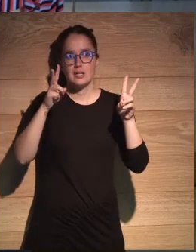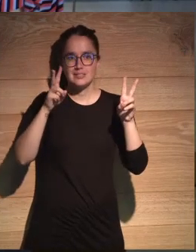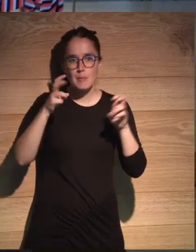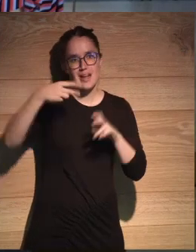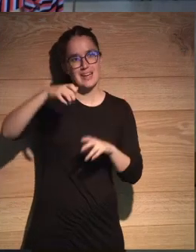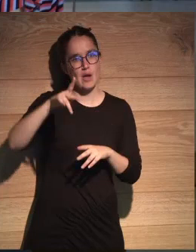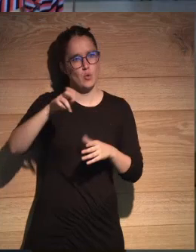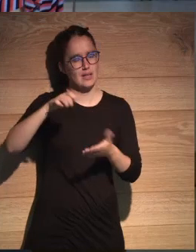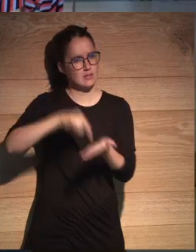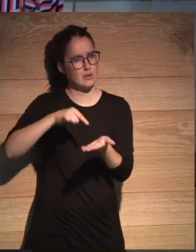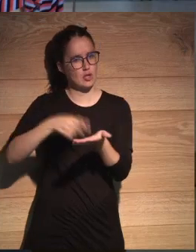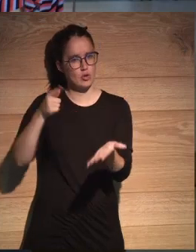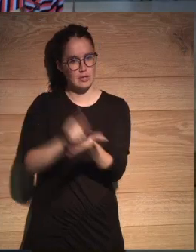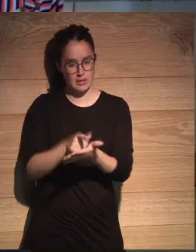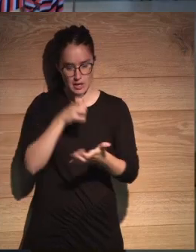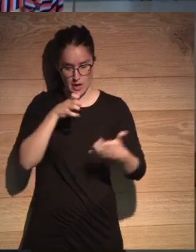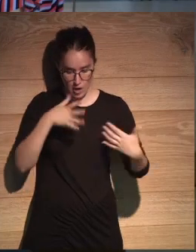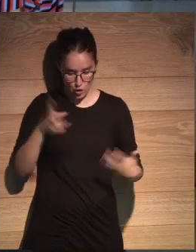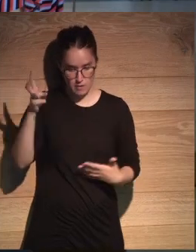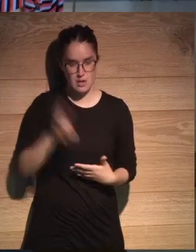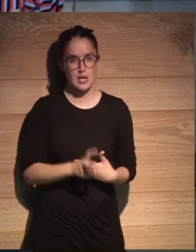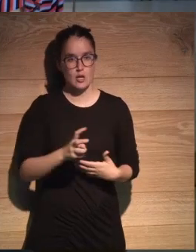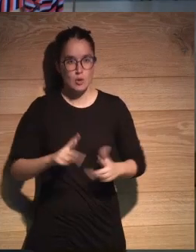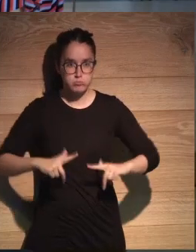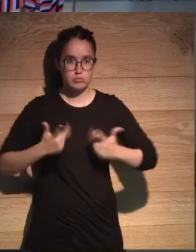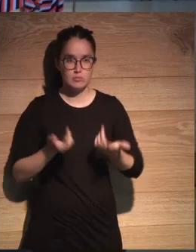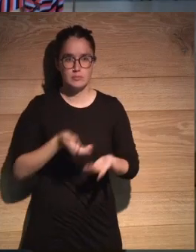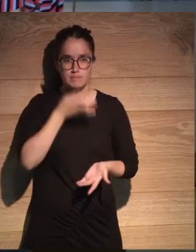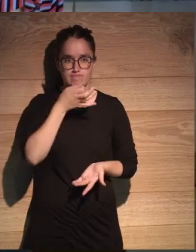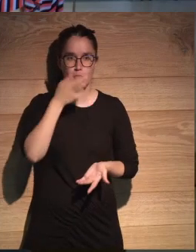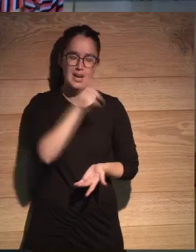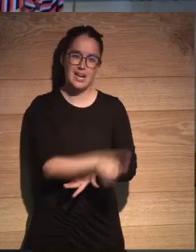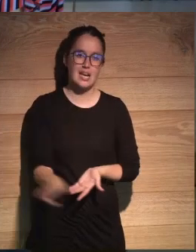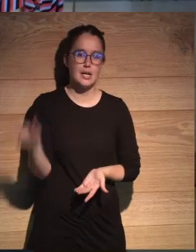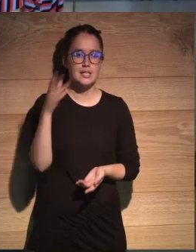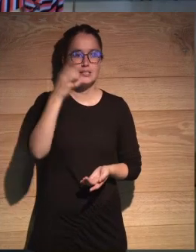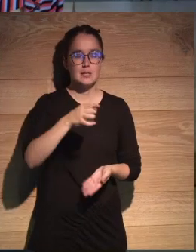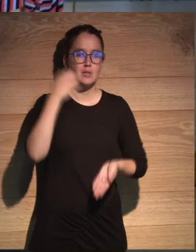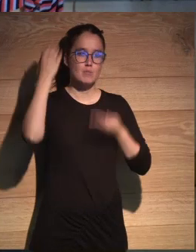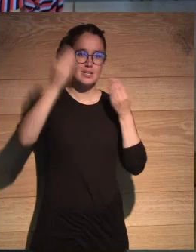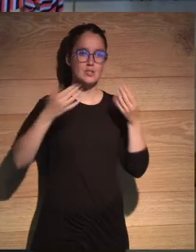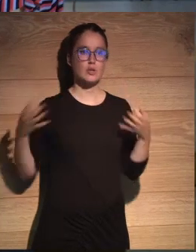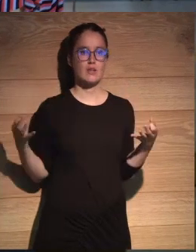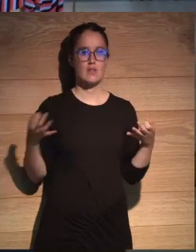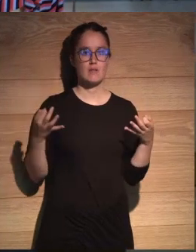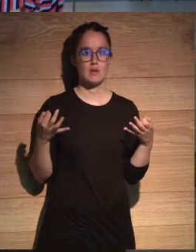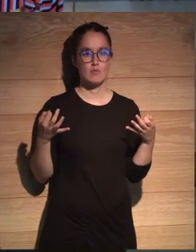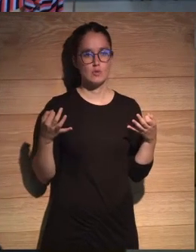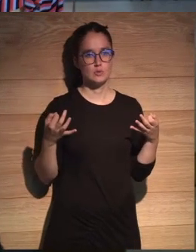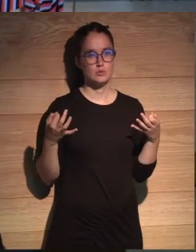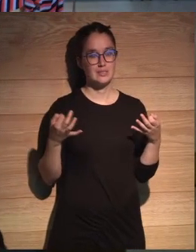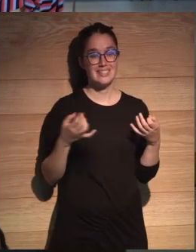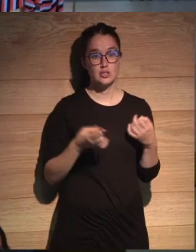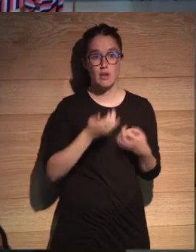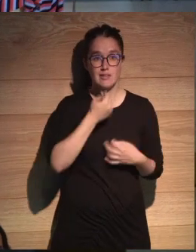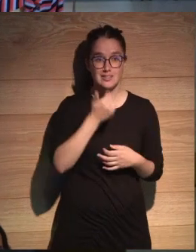vuelvo a reivindicar, ya que estoy aquí y se me deja decirlo, lo vuelvo a decir. Y también creo que debemos tratar, y